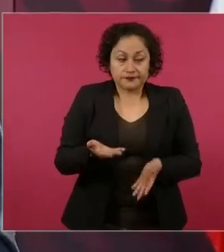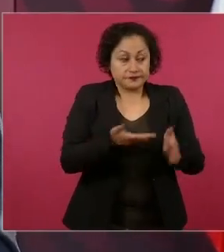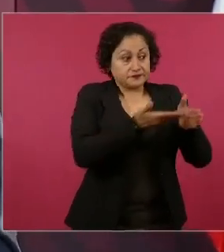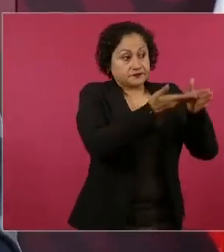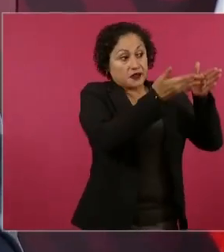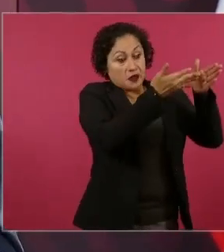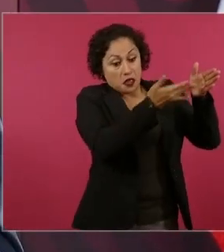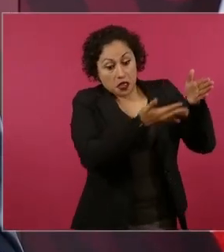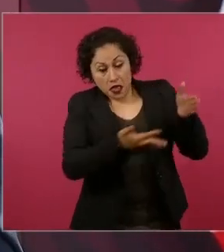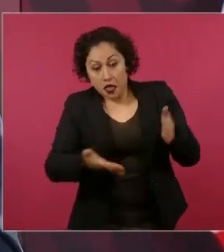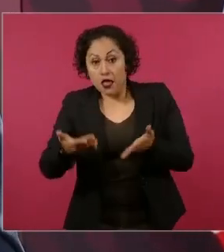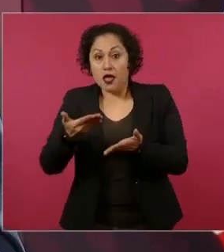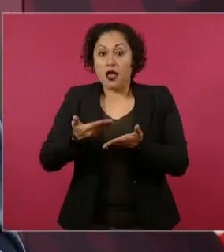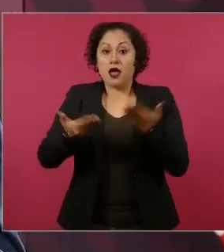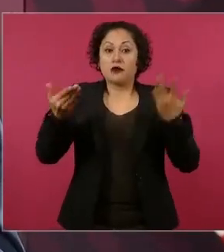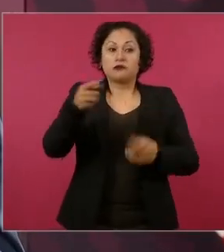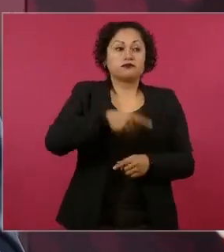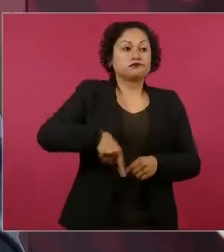En ese afán